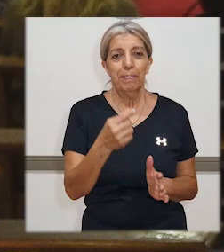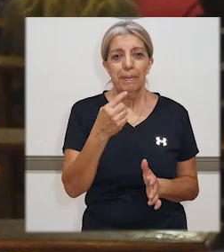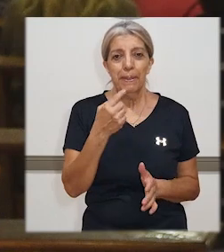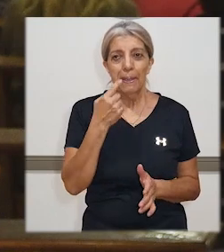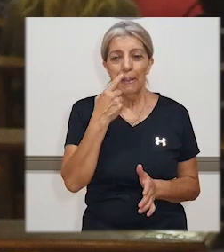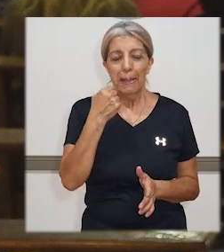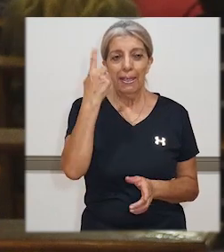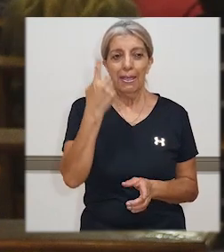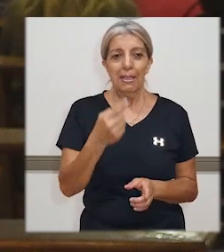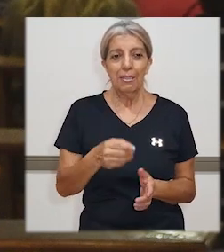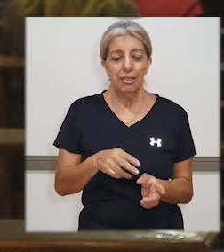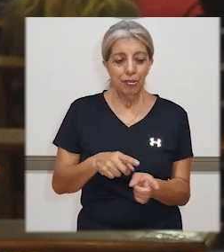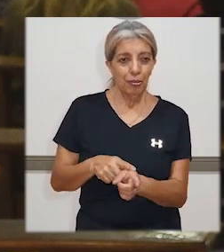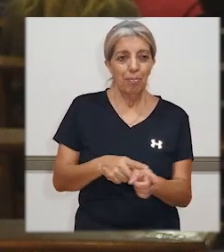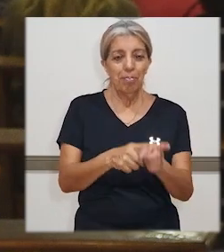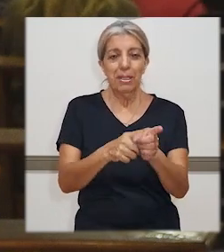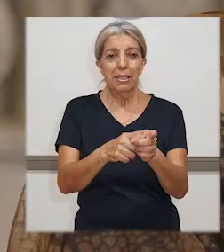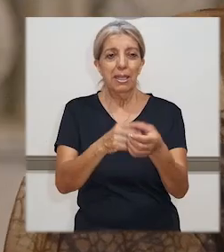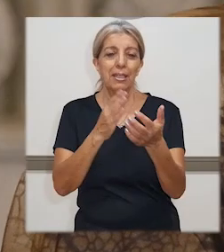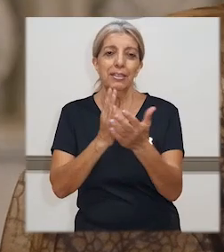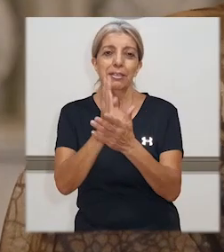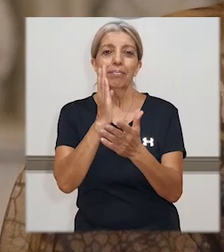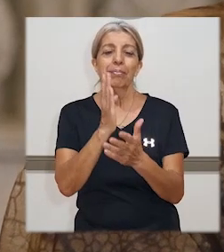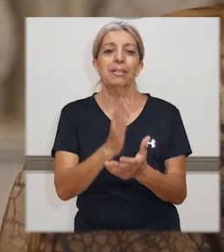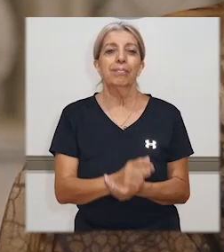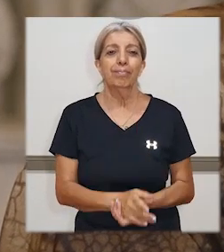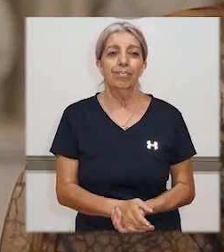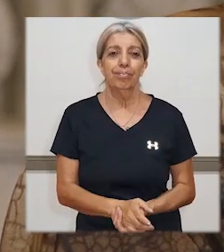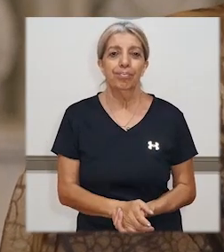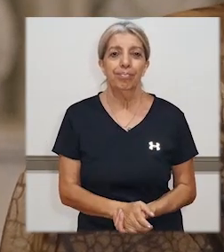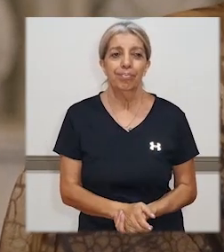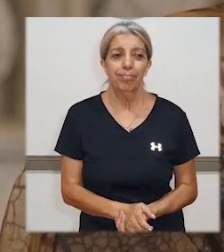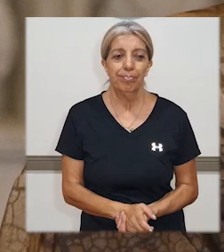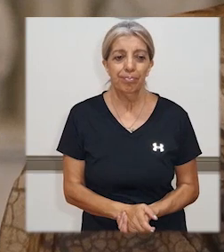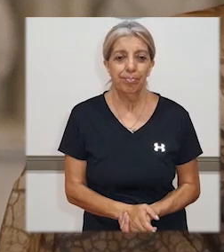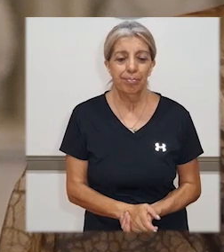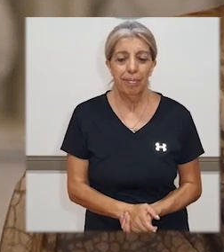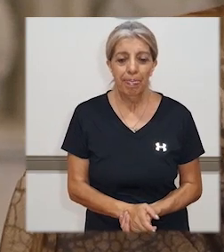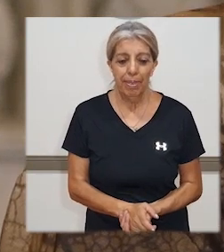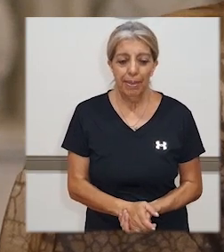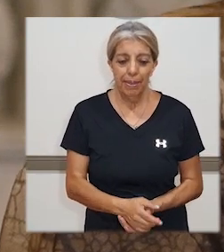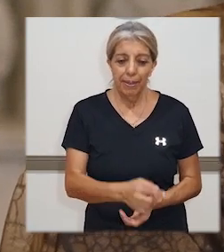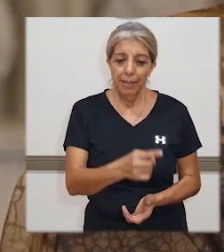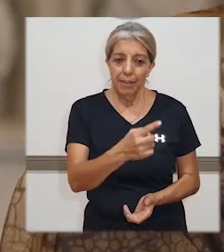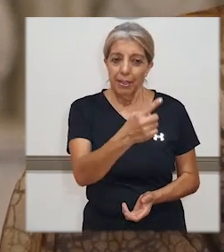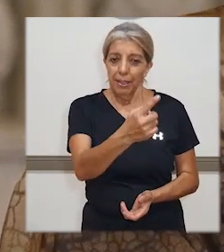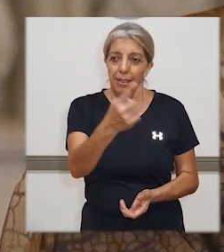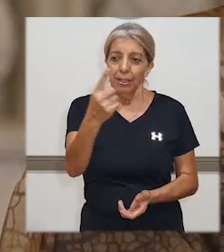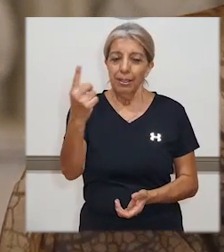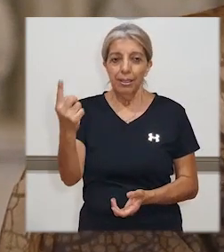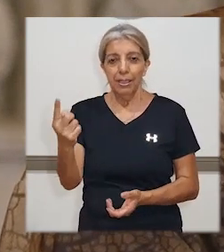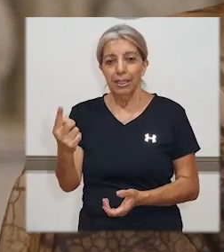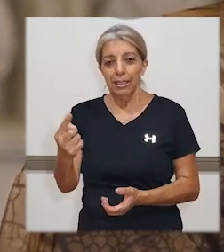pastor, nada me puede faltar. Tú preparas ante mí una mesa, frente a